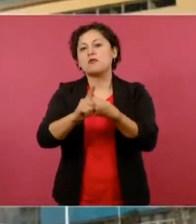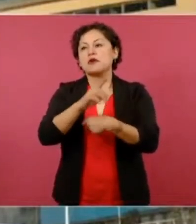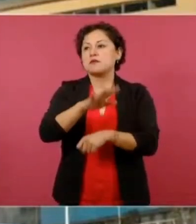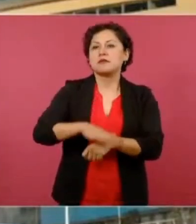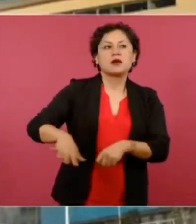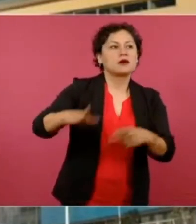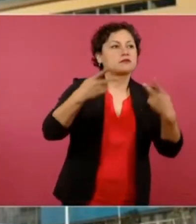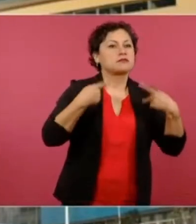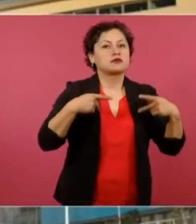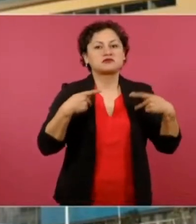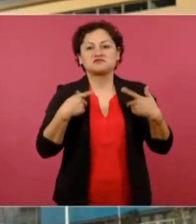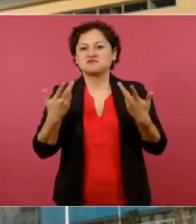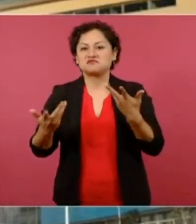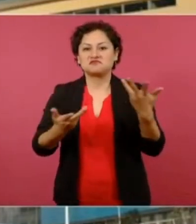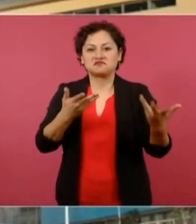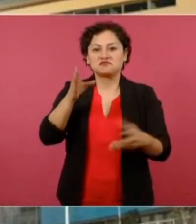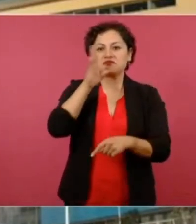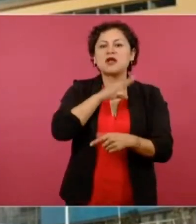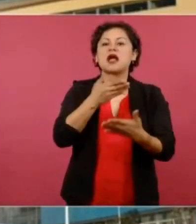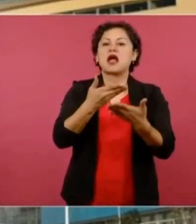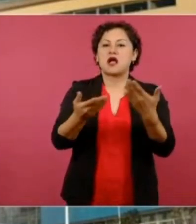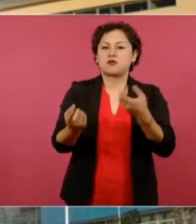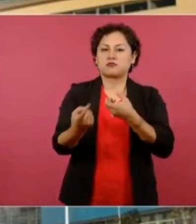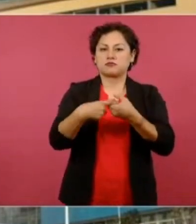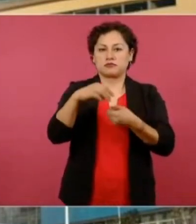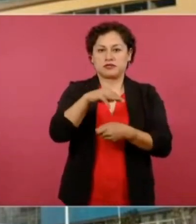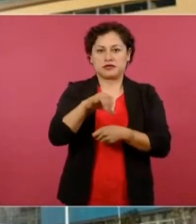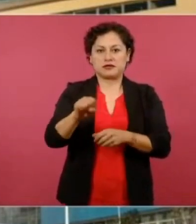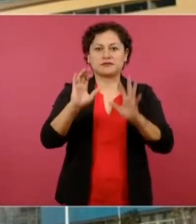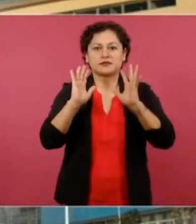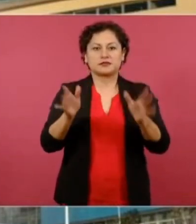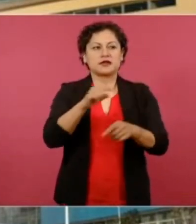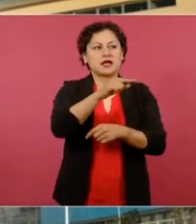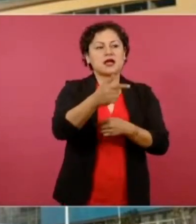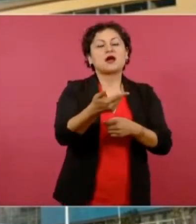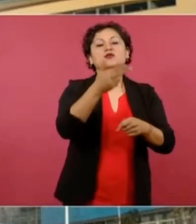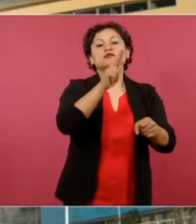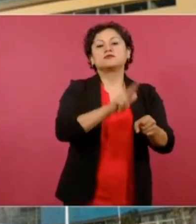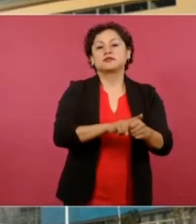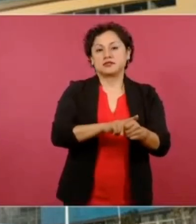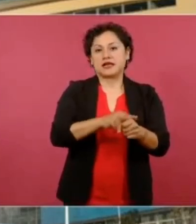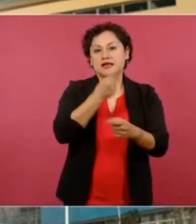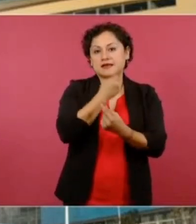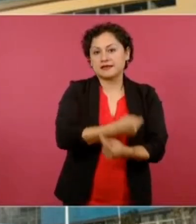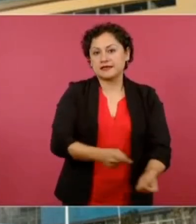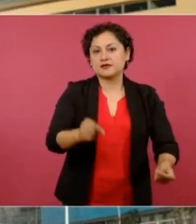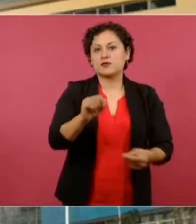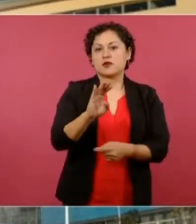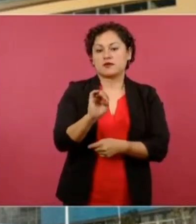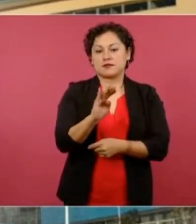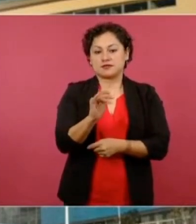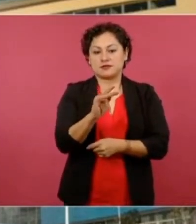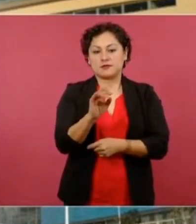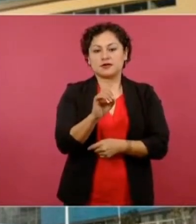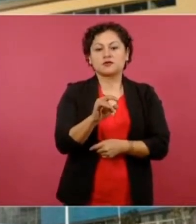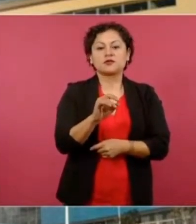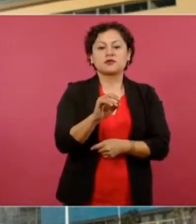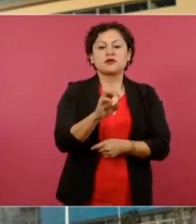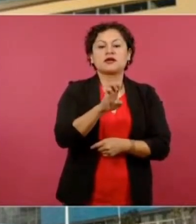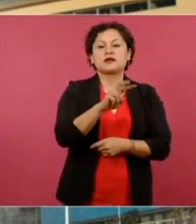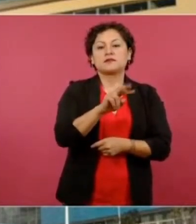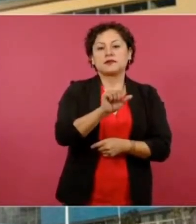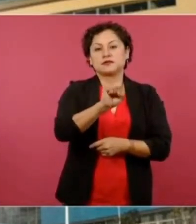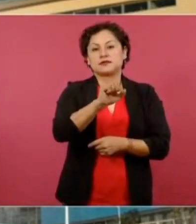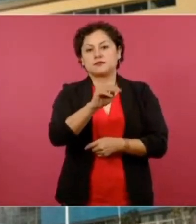se pusieron a andar en esta administración. El Hospital Infantil Eva Sámano, que había empezado su construcción en 2012 y se dijo que se entregaría